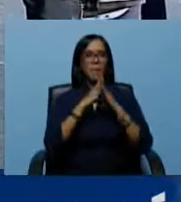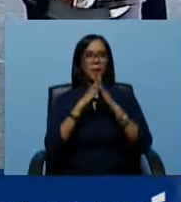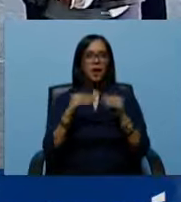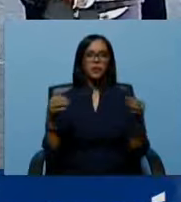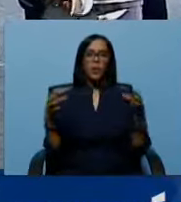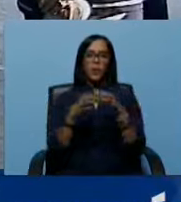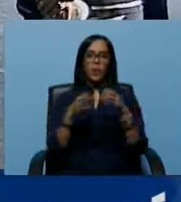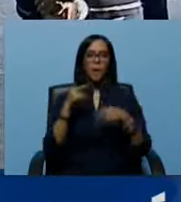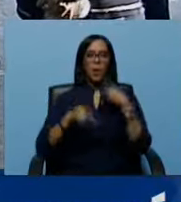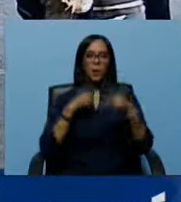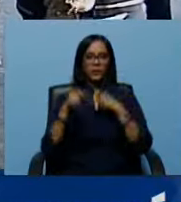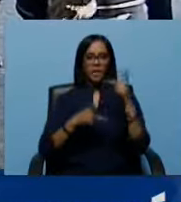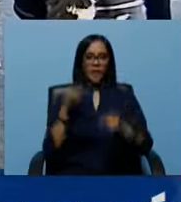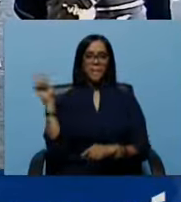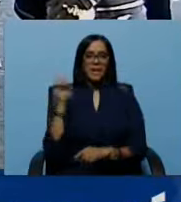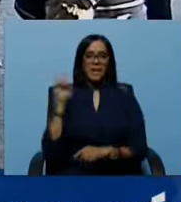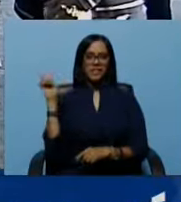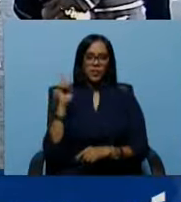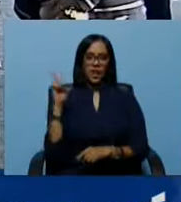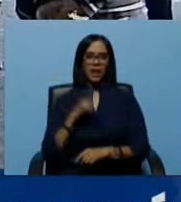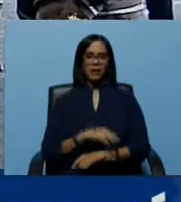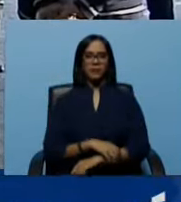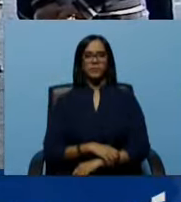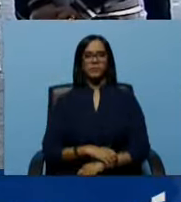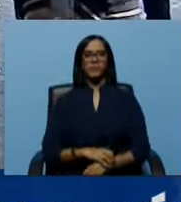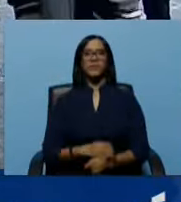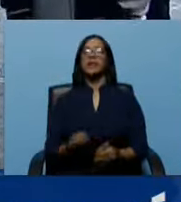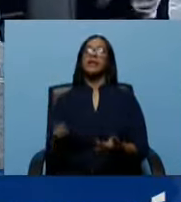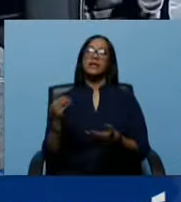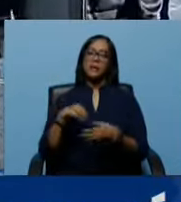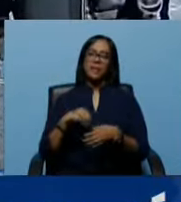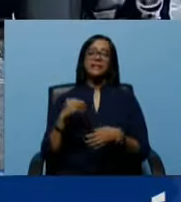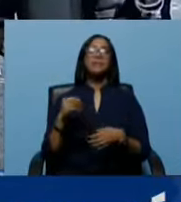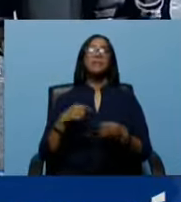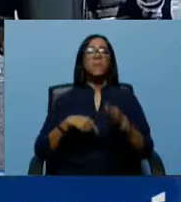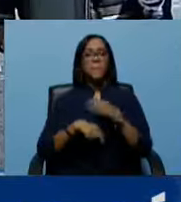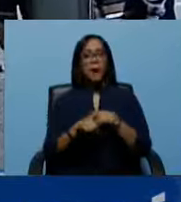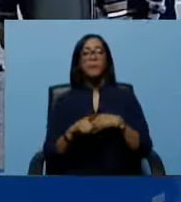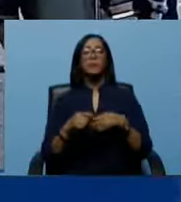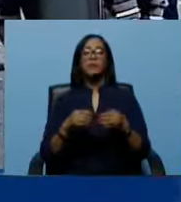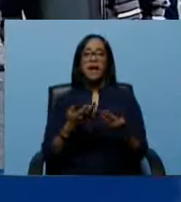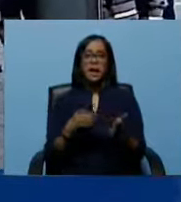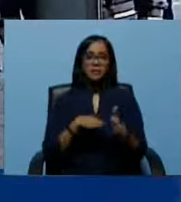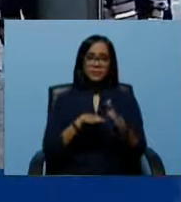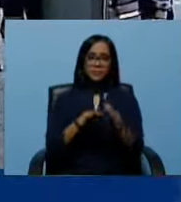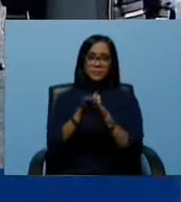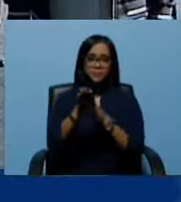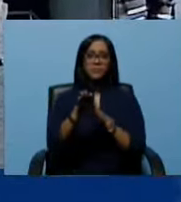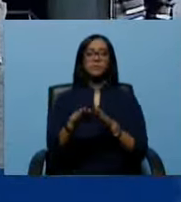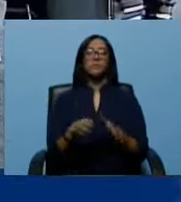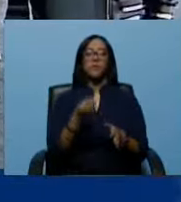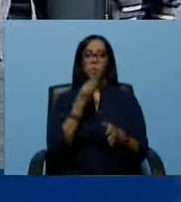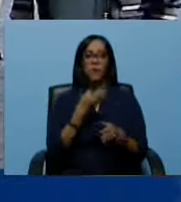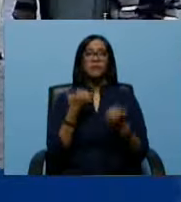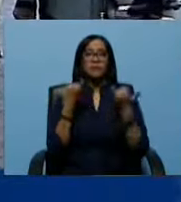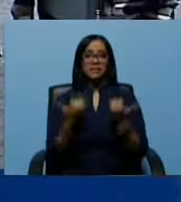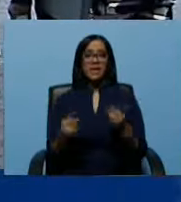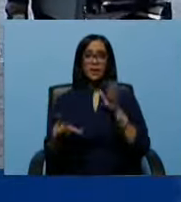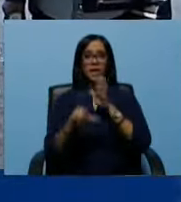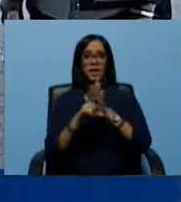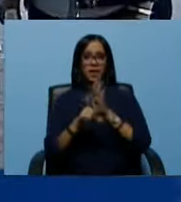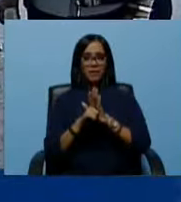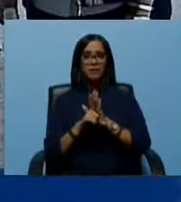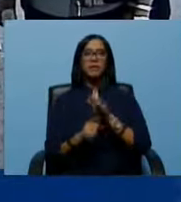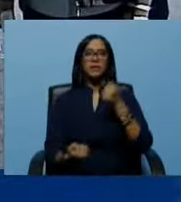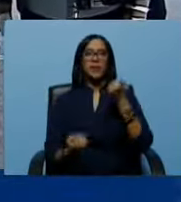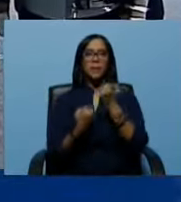sector productivo venezolano y además vamos a dar pasos gigantes ya con la ley que favorece